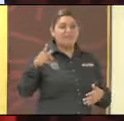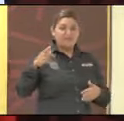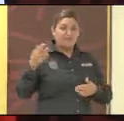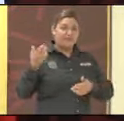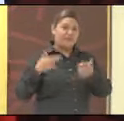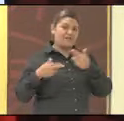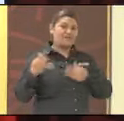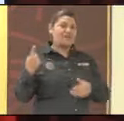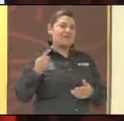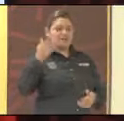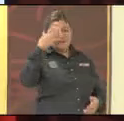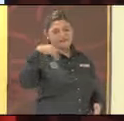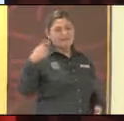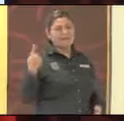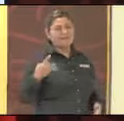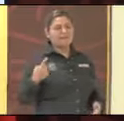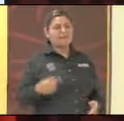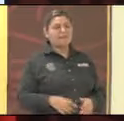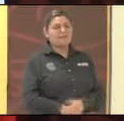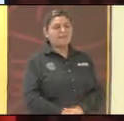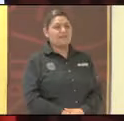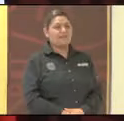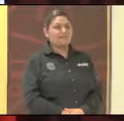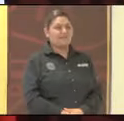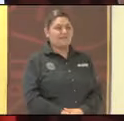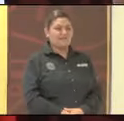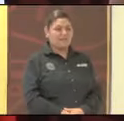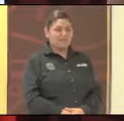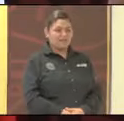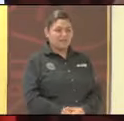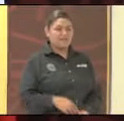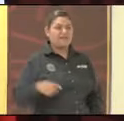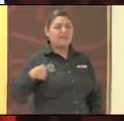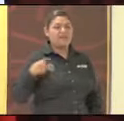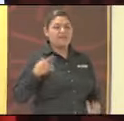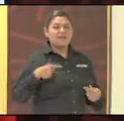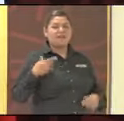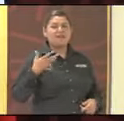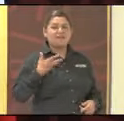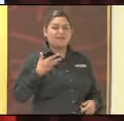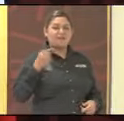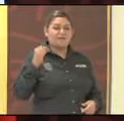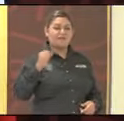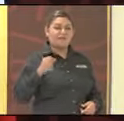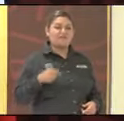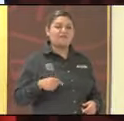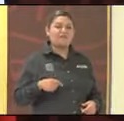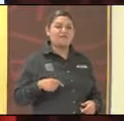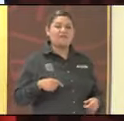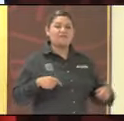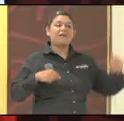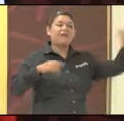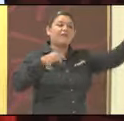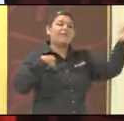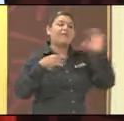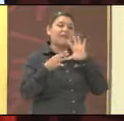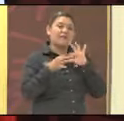regresar, ya saben qué es. Bien, en un momento más vamos a tener aquí la